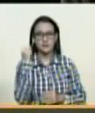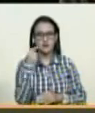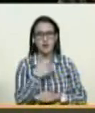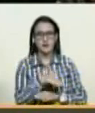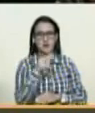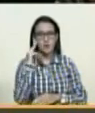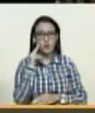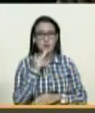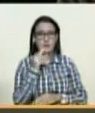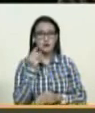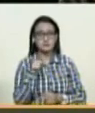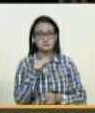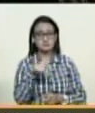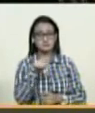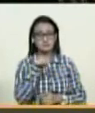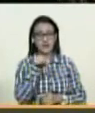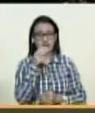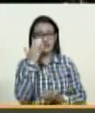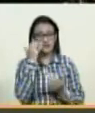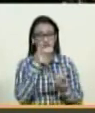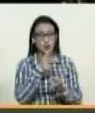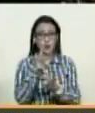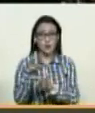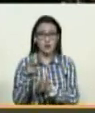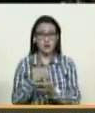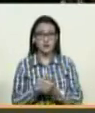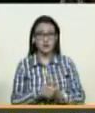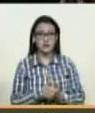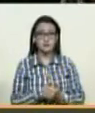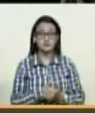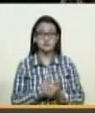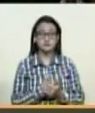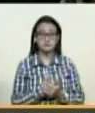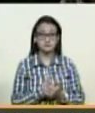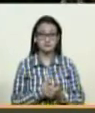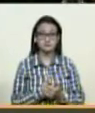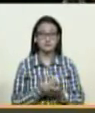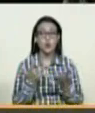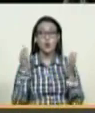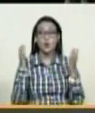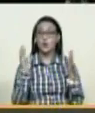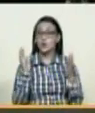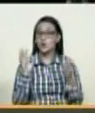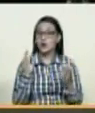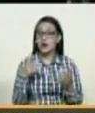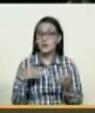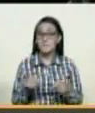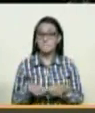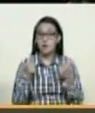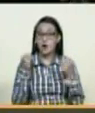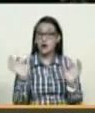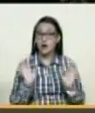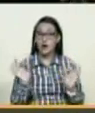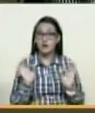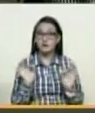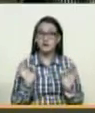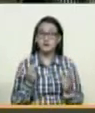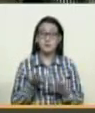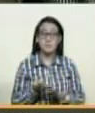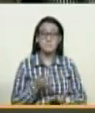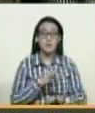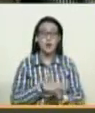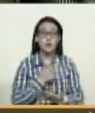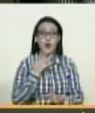terrorista que afortunadamente no logró su objetivo pero que de haberlo logrado hubiese sido de los peores actos terroristas de la